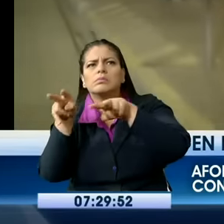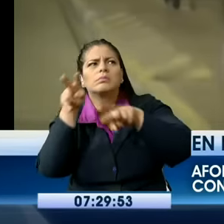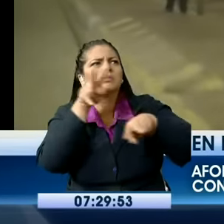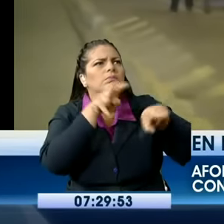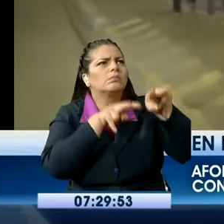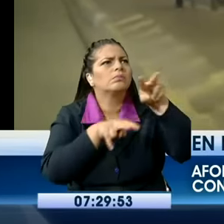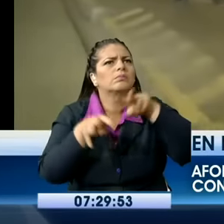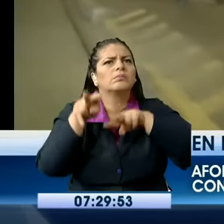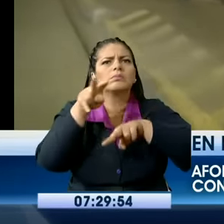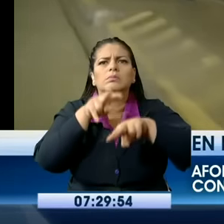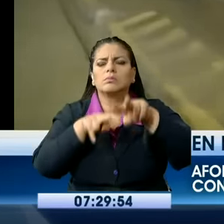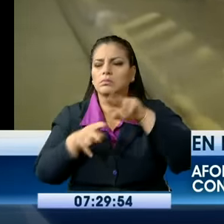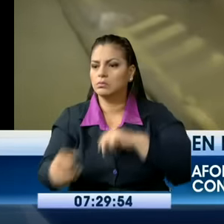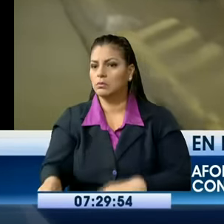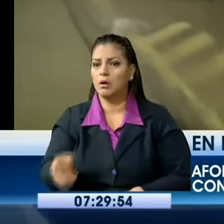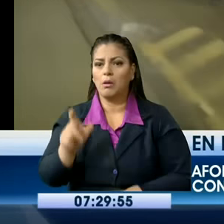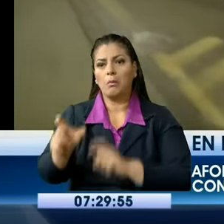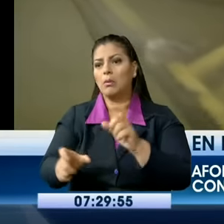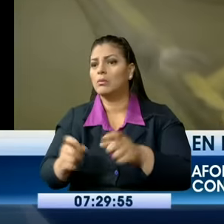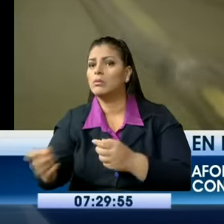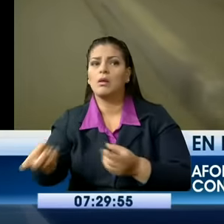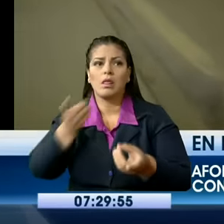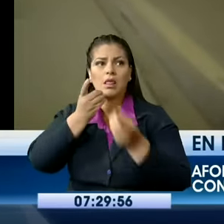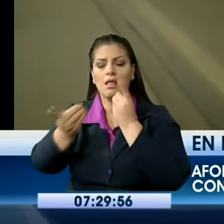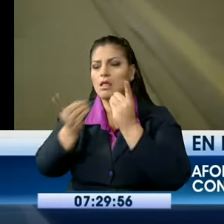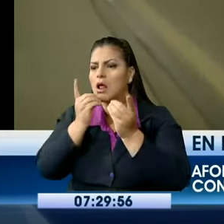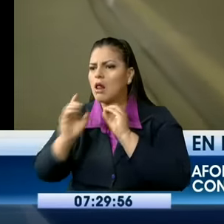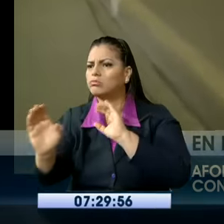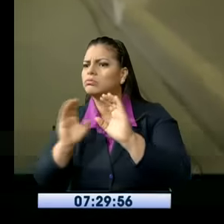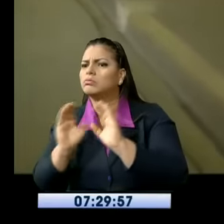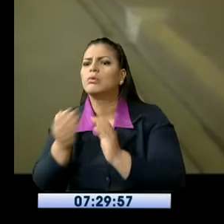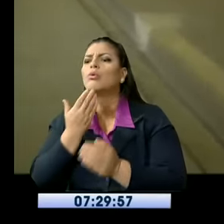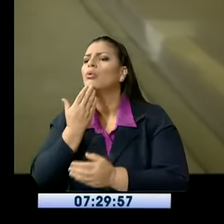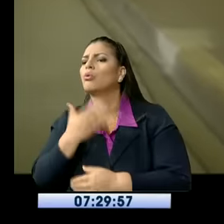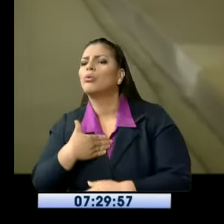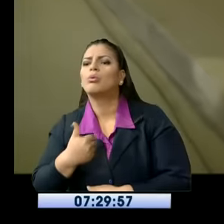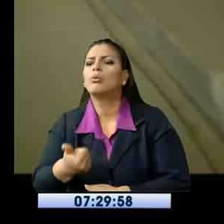la ciudadanía. Informó Odette Camacho.